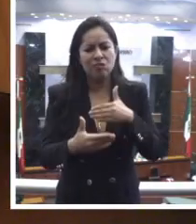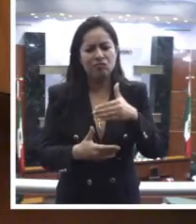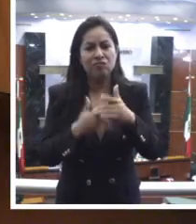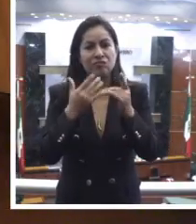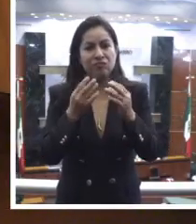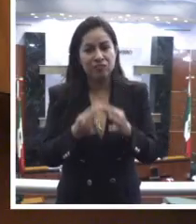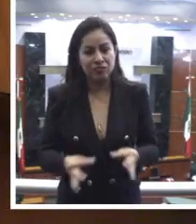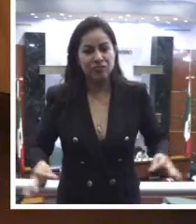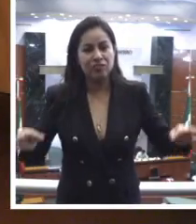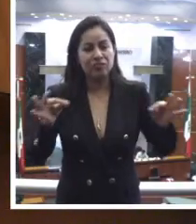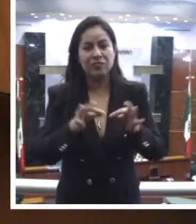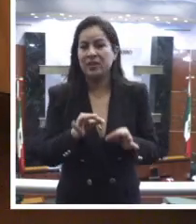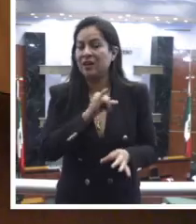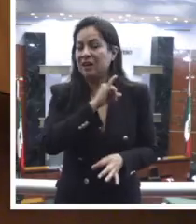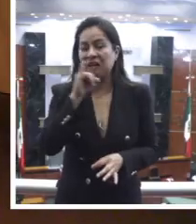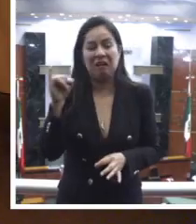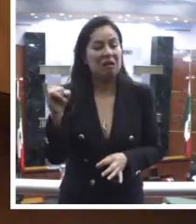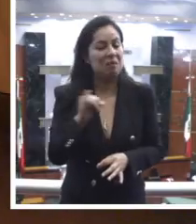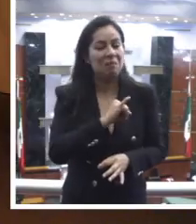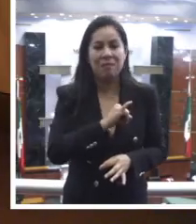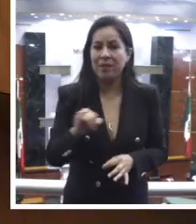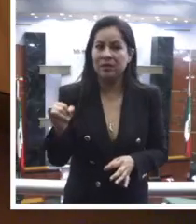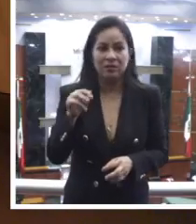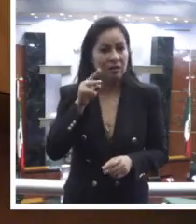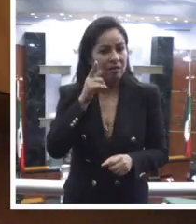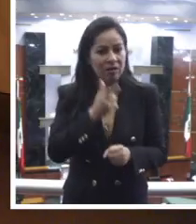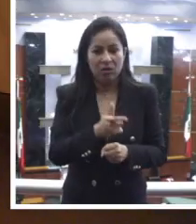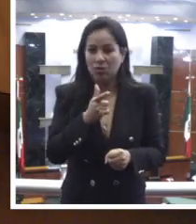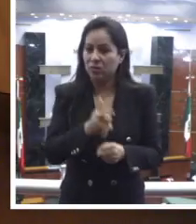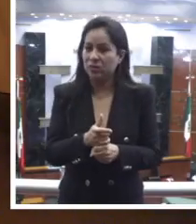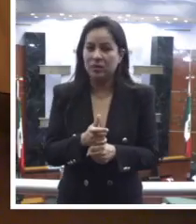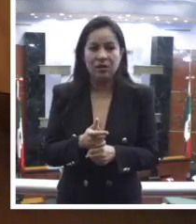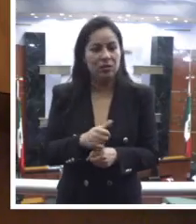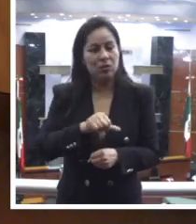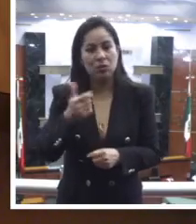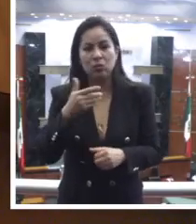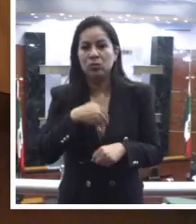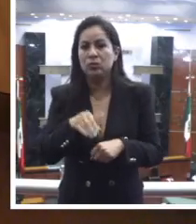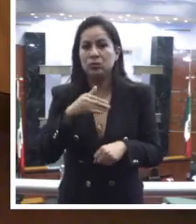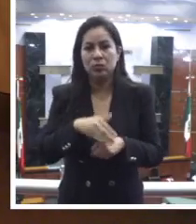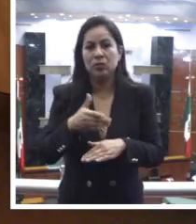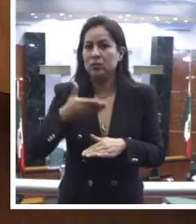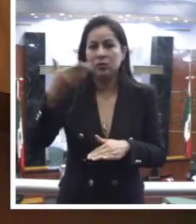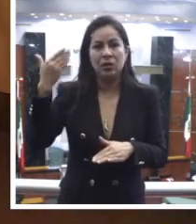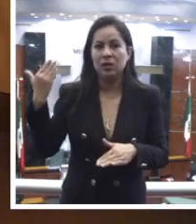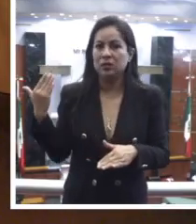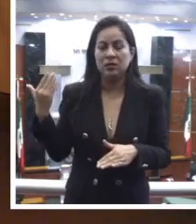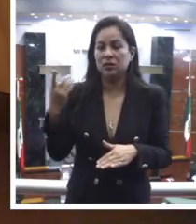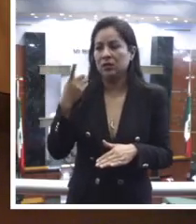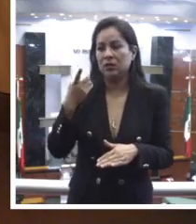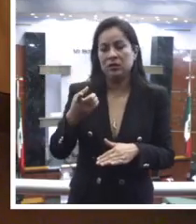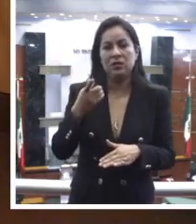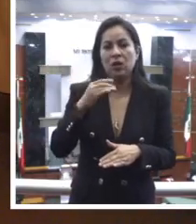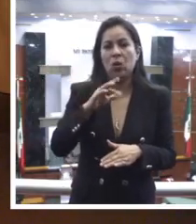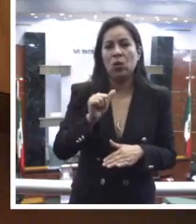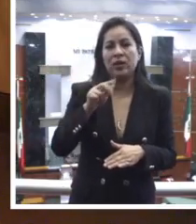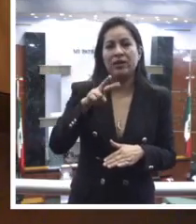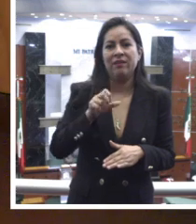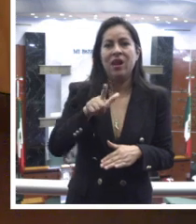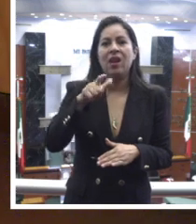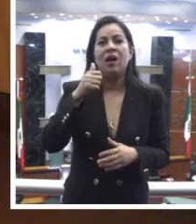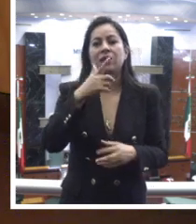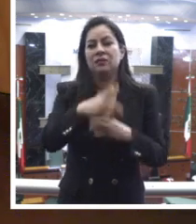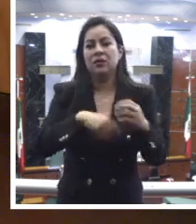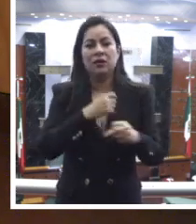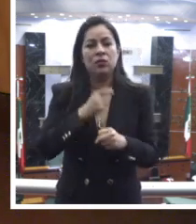grande que se dio no se había dado en ninguna de las mediciones que se había generado, el Coneval desde el año 2008,